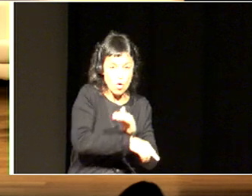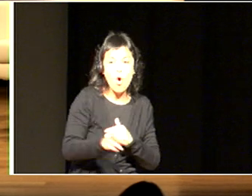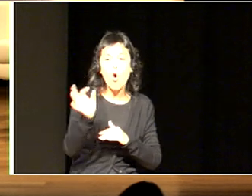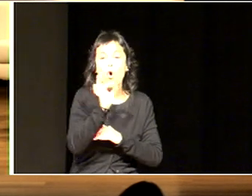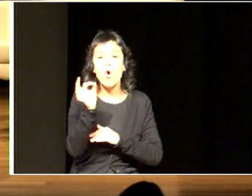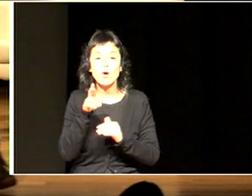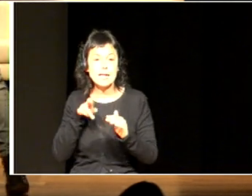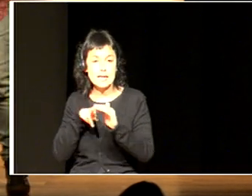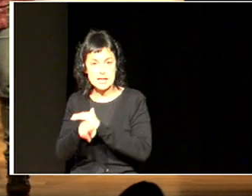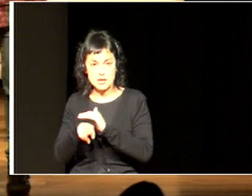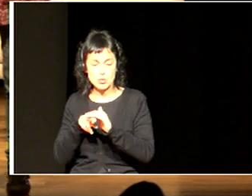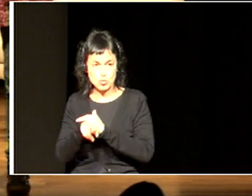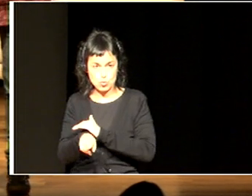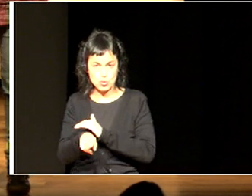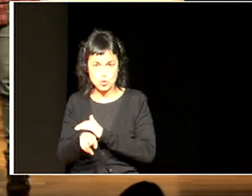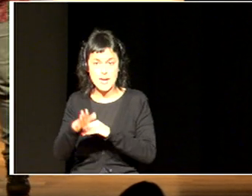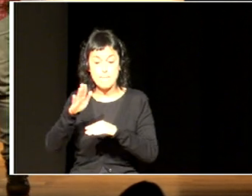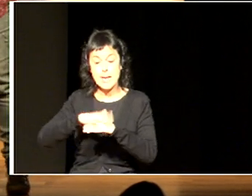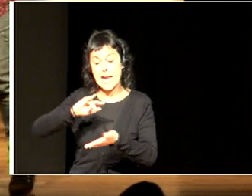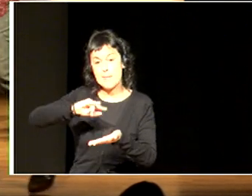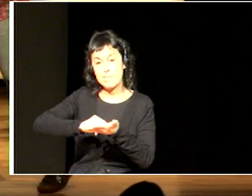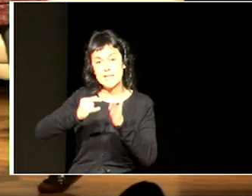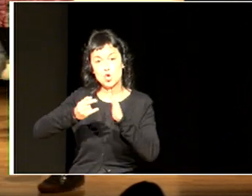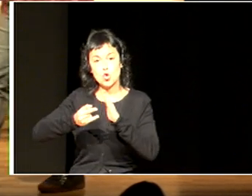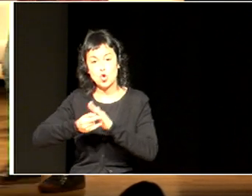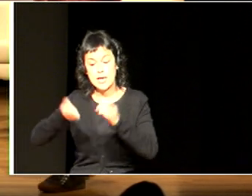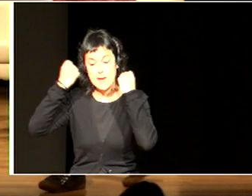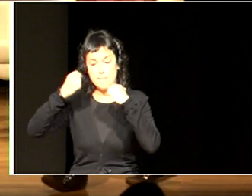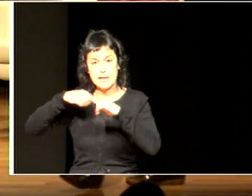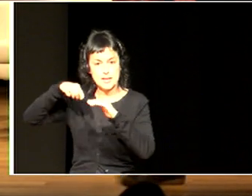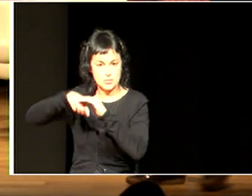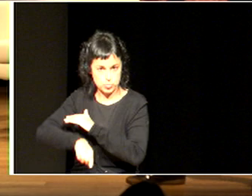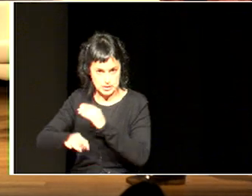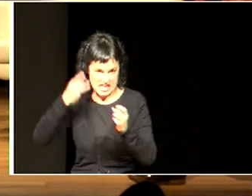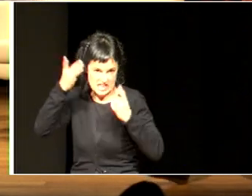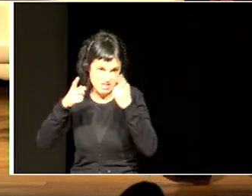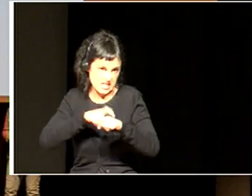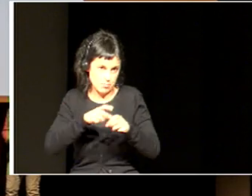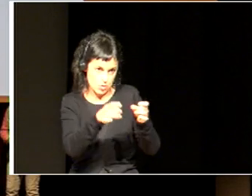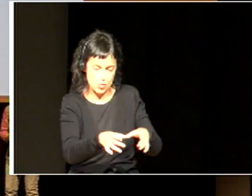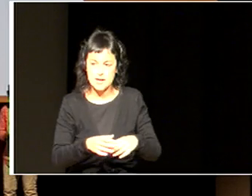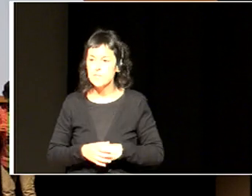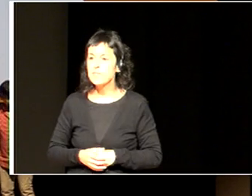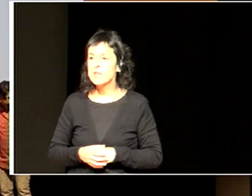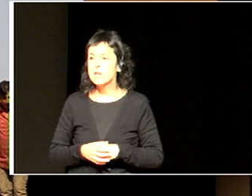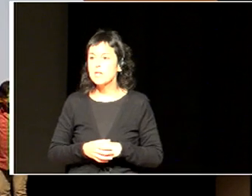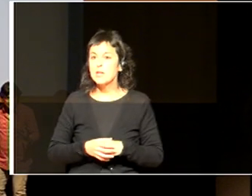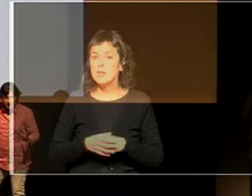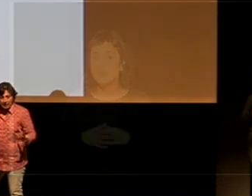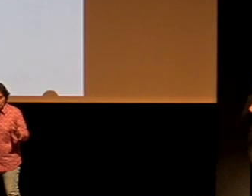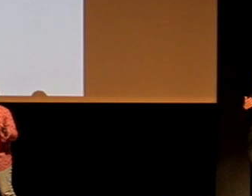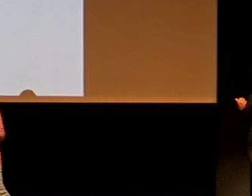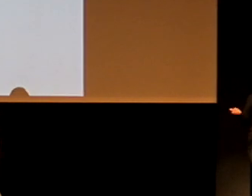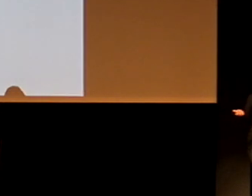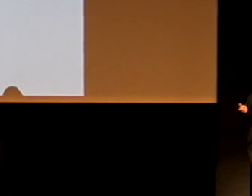para profundizar en la metodología práctica de actividades de ese tipo por lo tanto quien